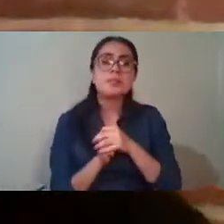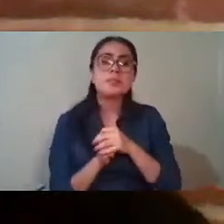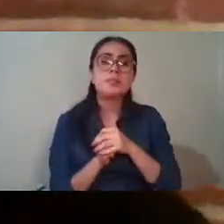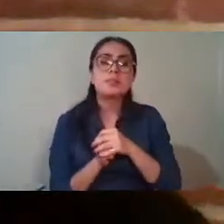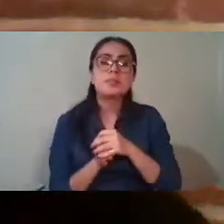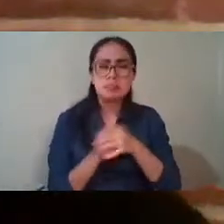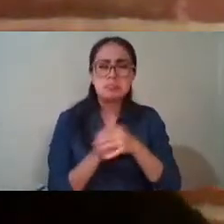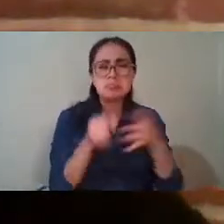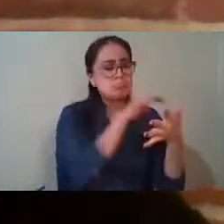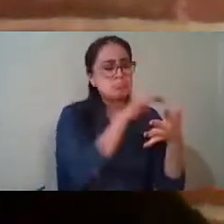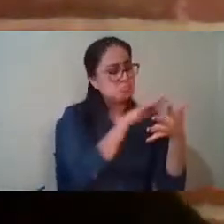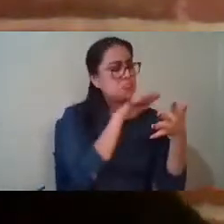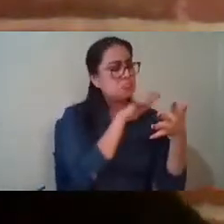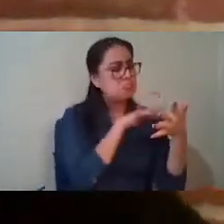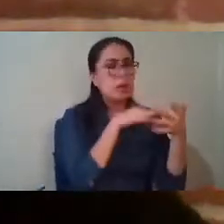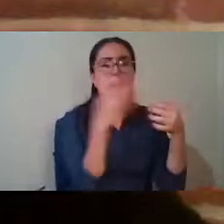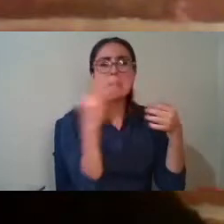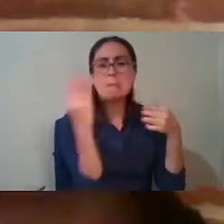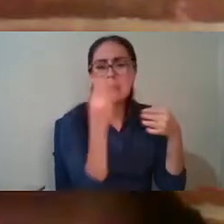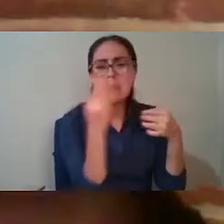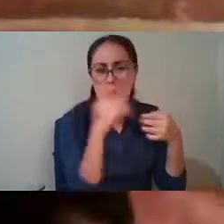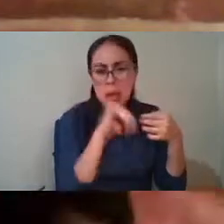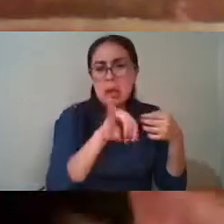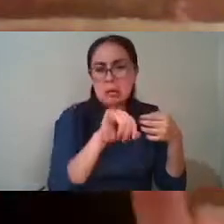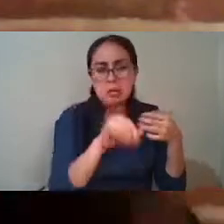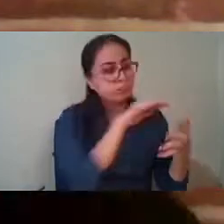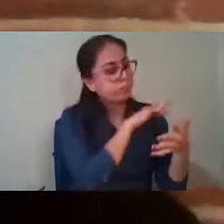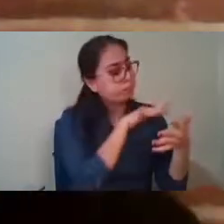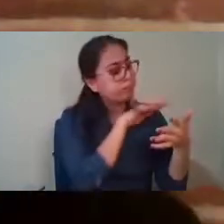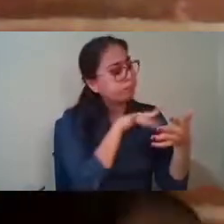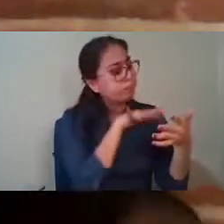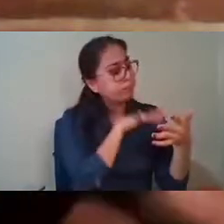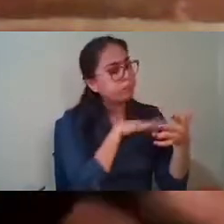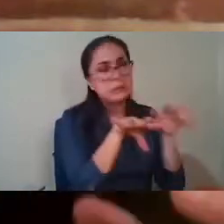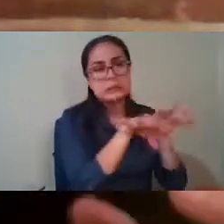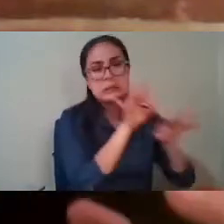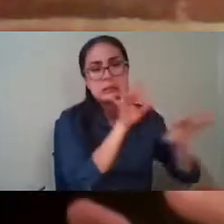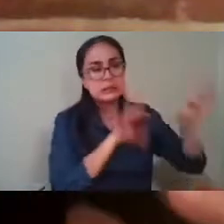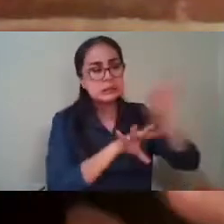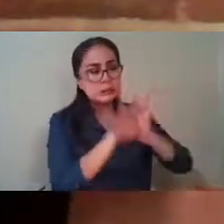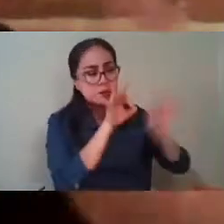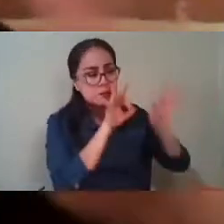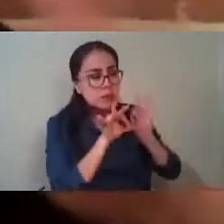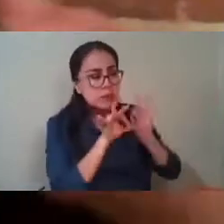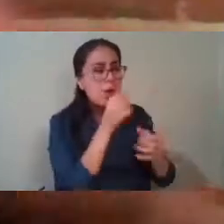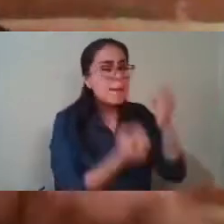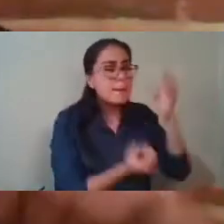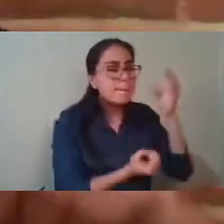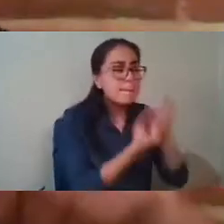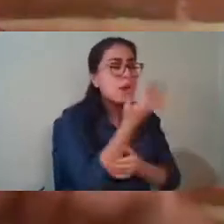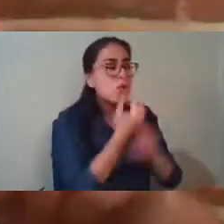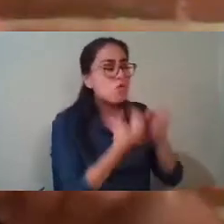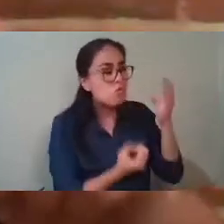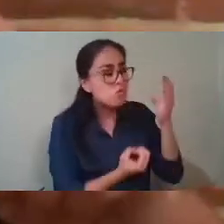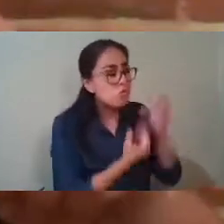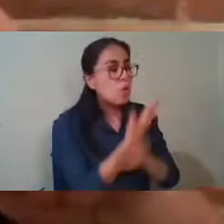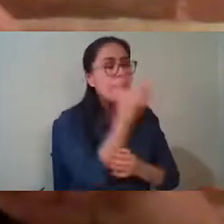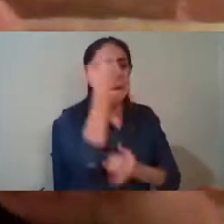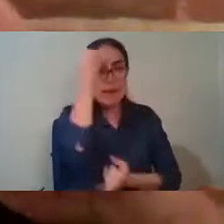leen la Biblia y sacan de la Biblia nuevas conclusiones, pero que no abonan